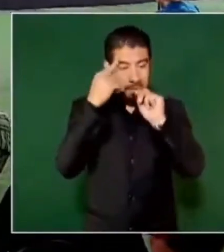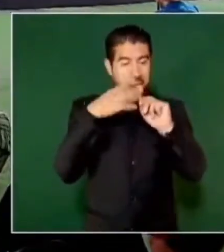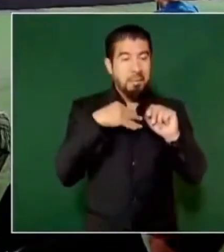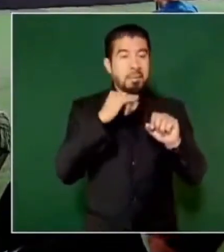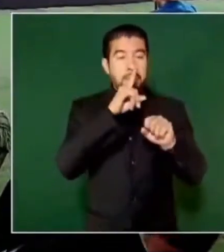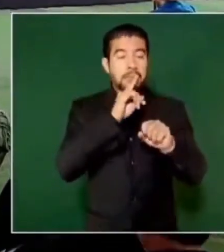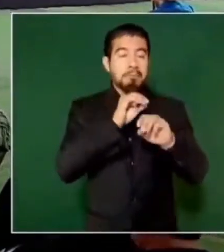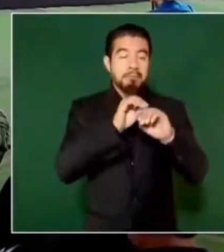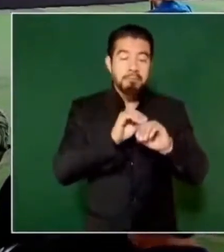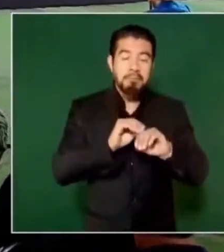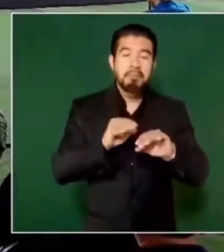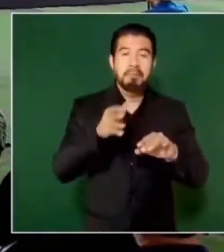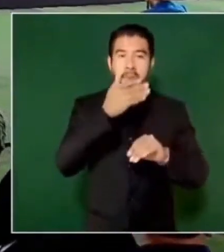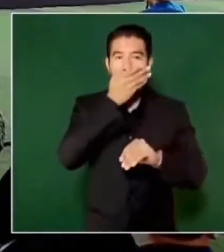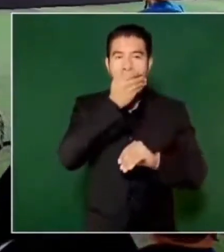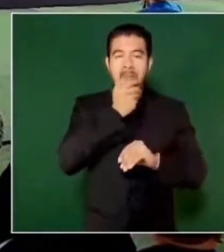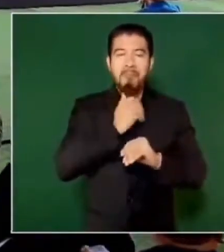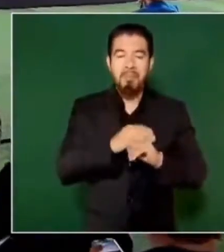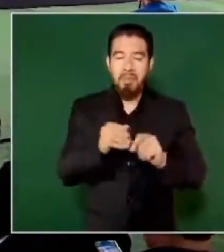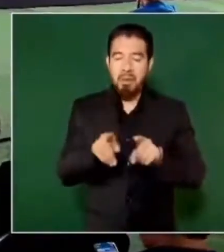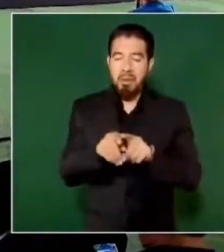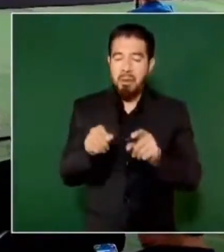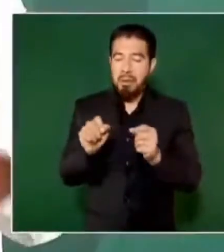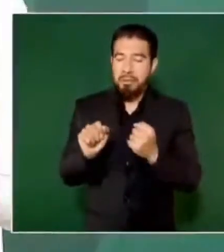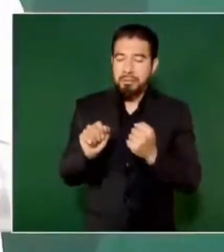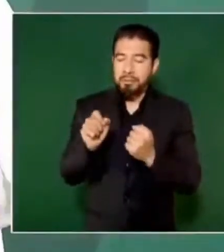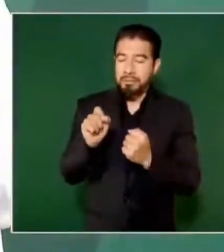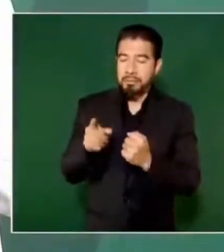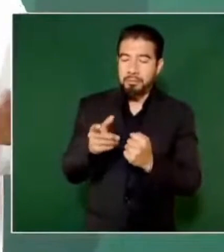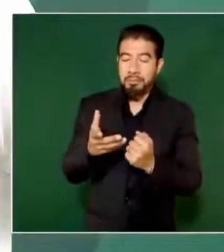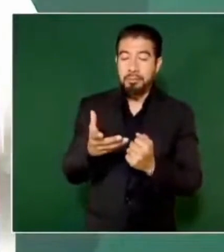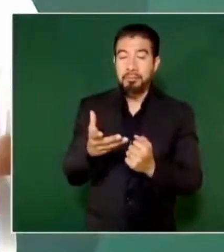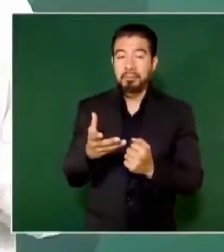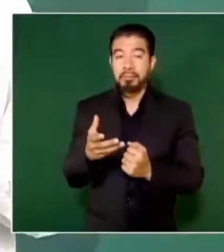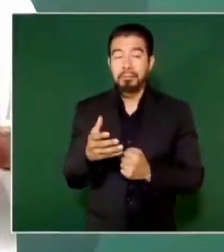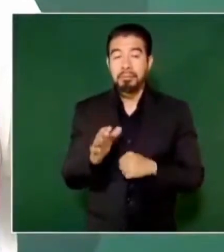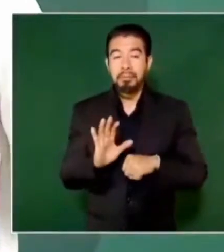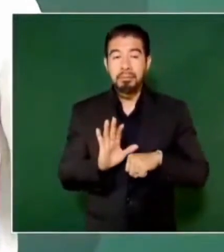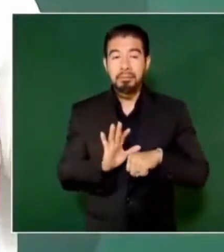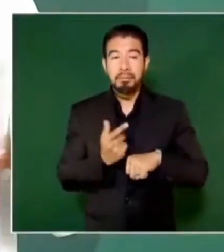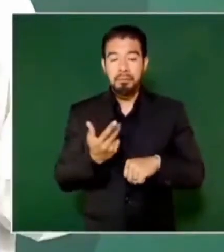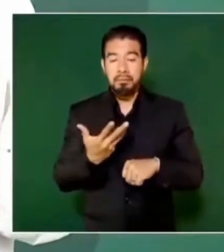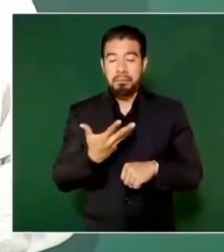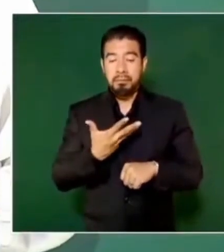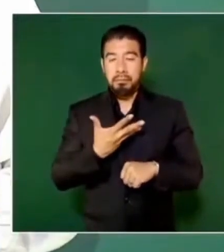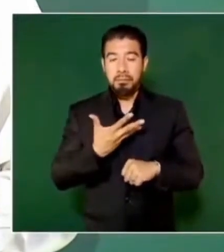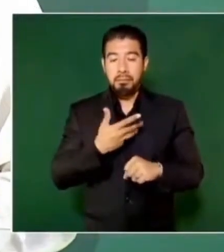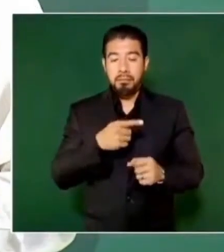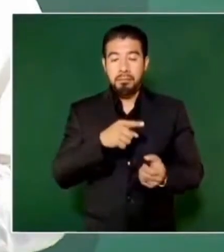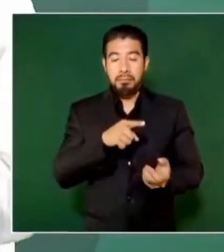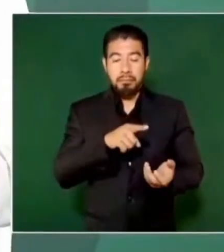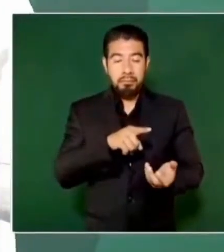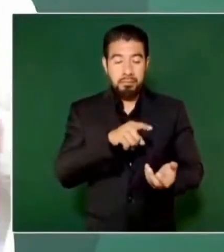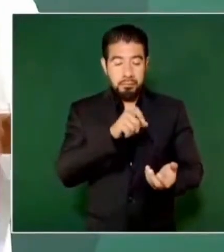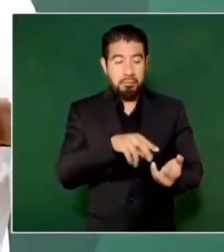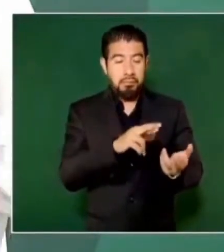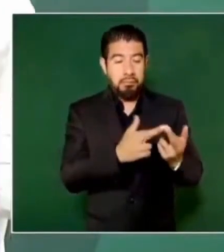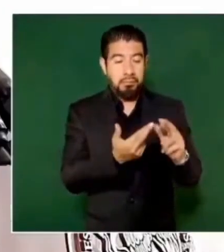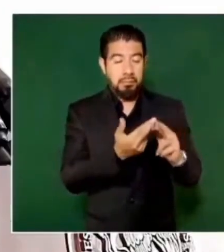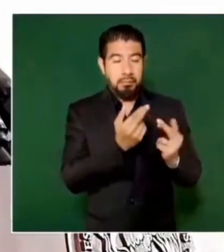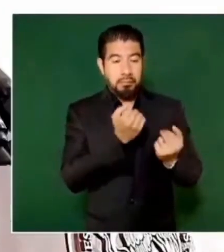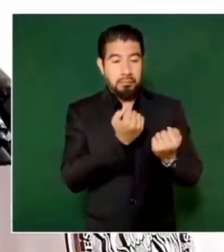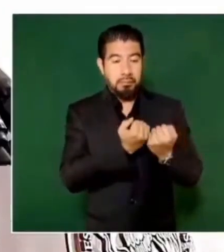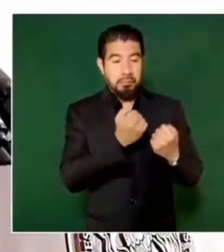para ese propósito, porque tienen en las redes gente